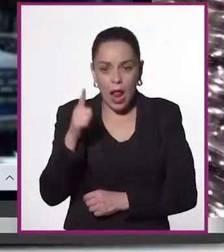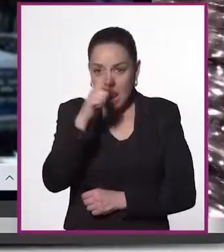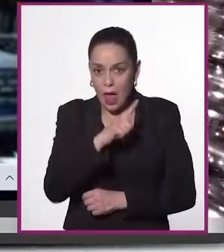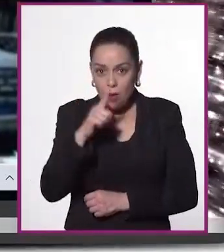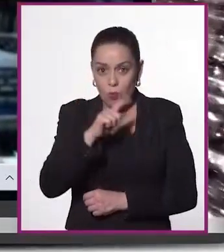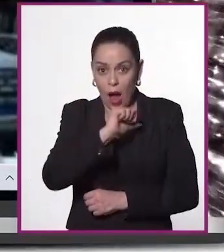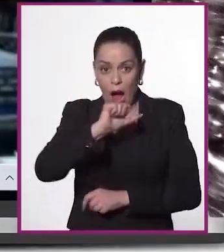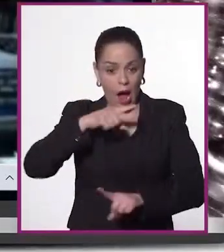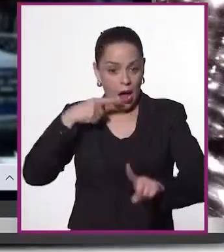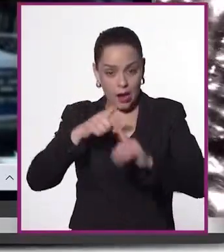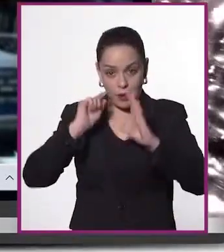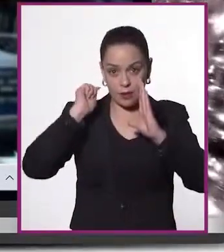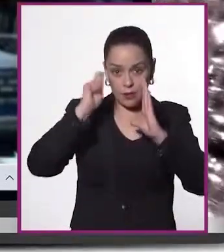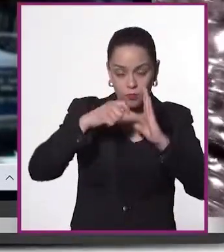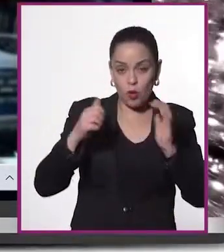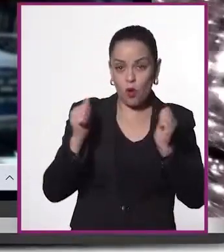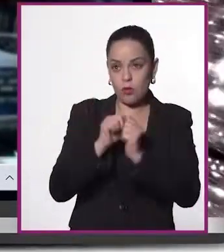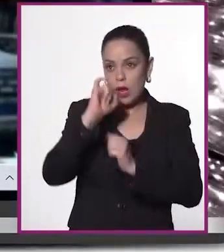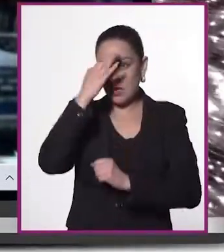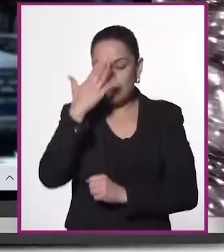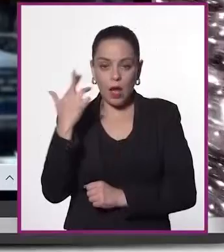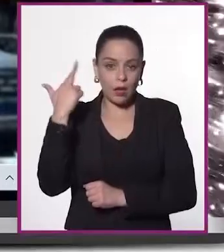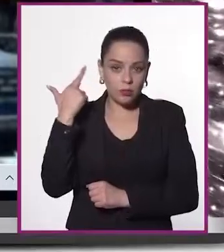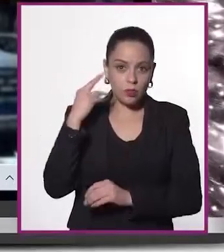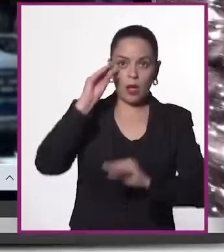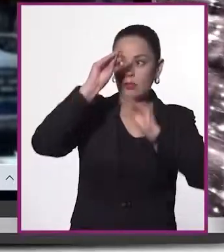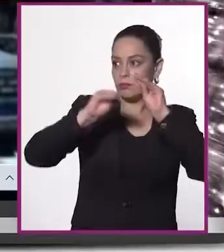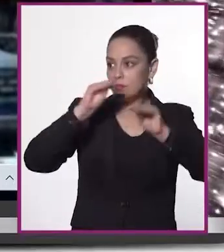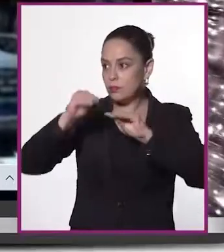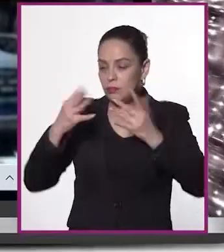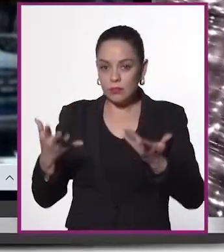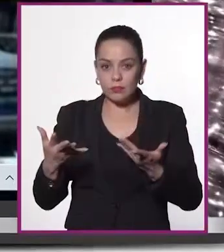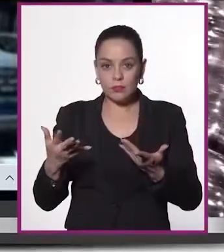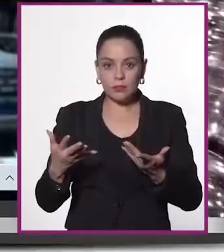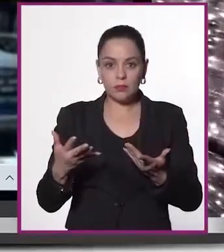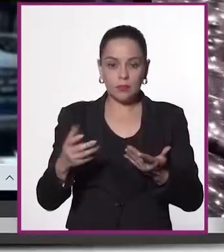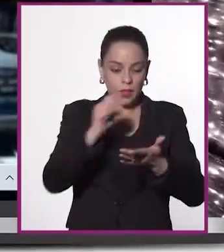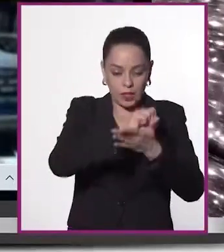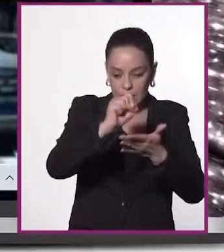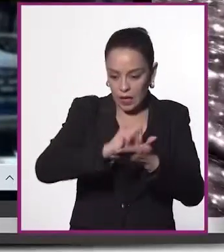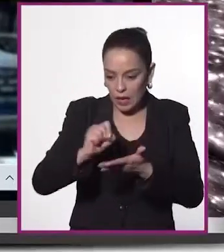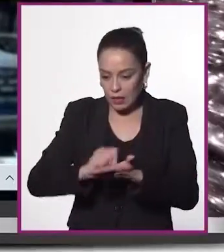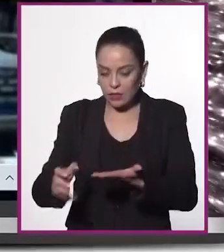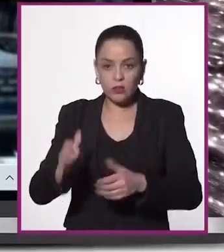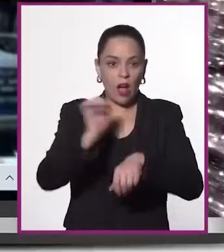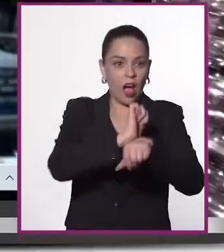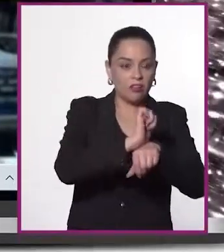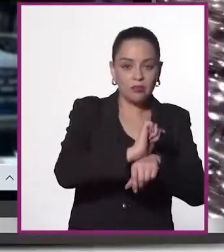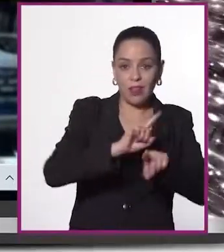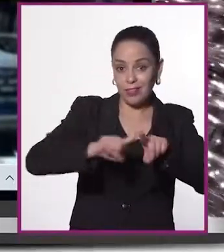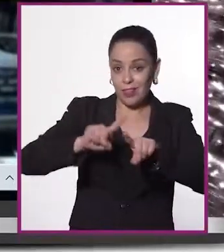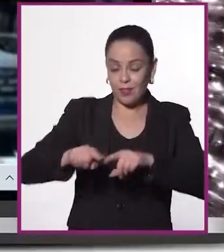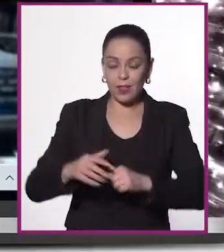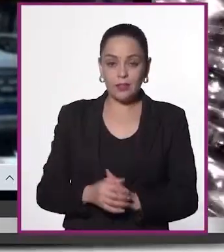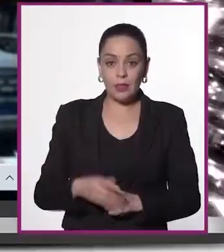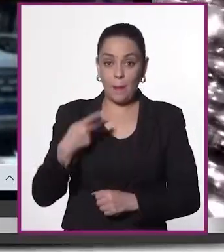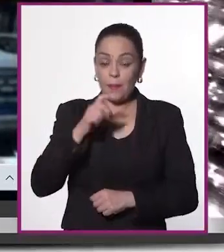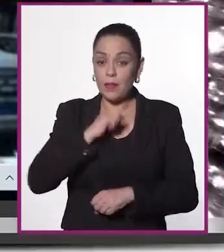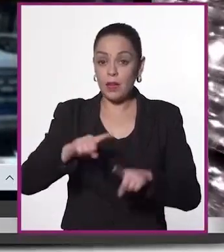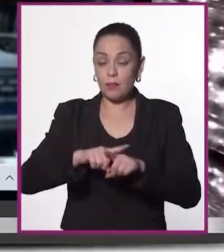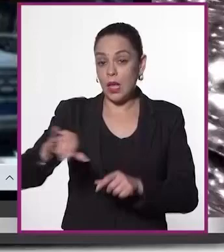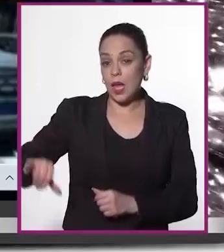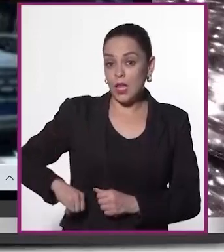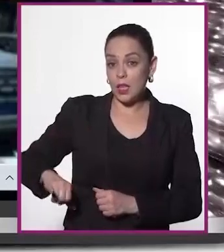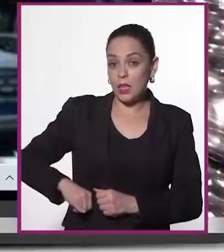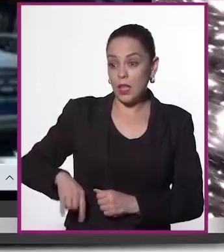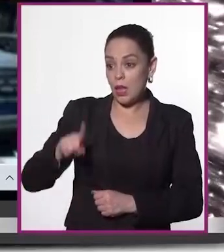cine, formado por imagen, sonido, montaje, puesta en escena y narración, pero también nos interesa ver qué es lo que